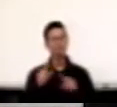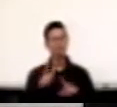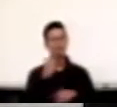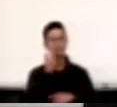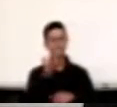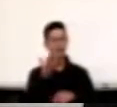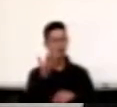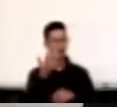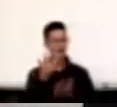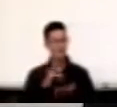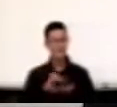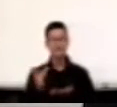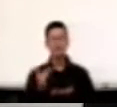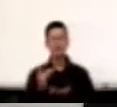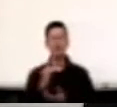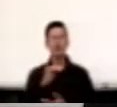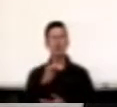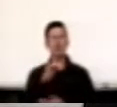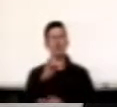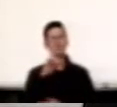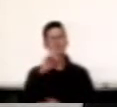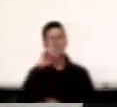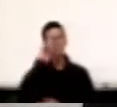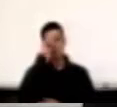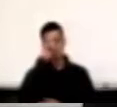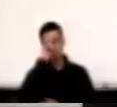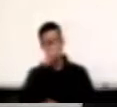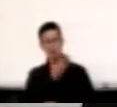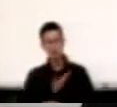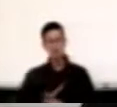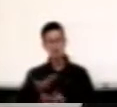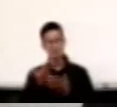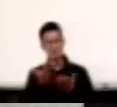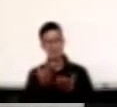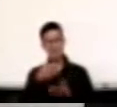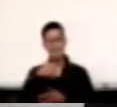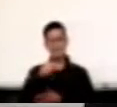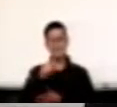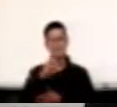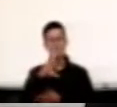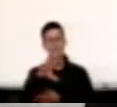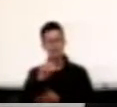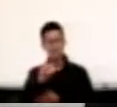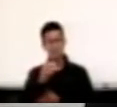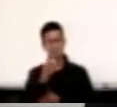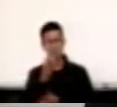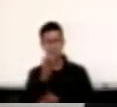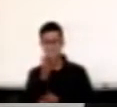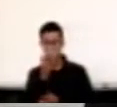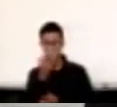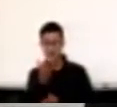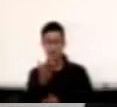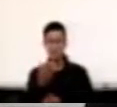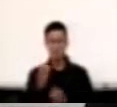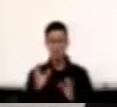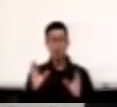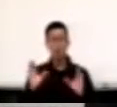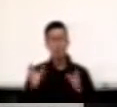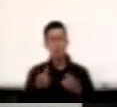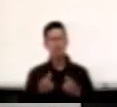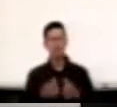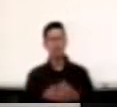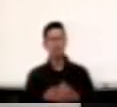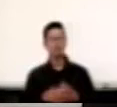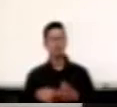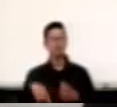Instituto Electoral, al consejero presidente Mauricio, porque a través del Instituto y de su consejo editorial hace 5 años se